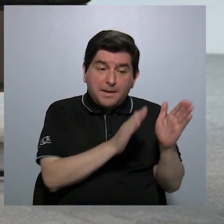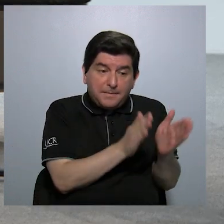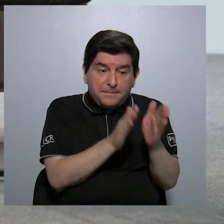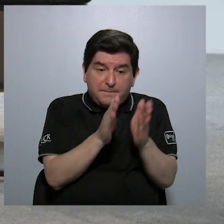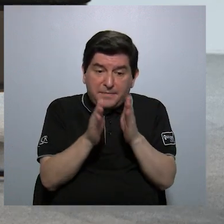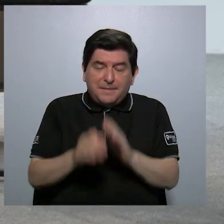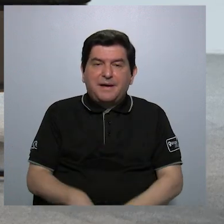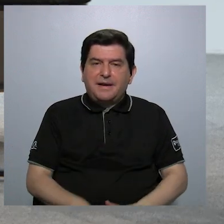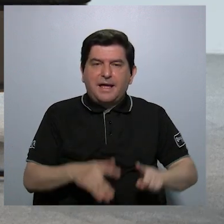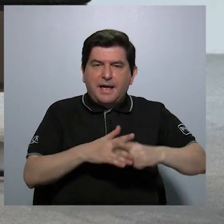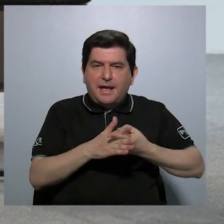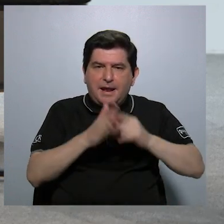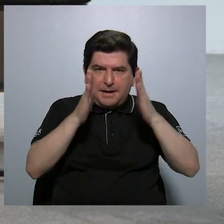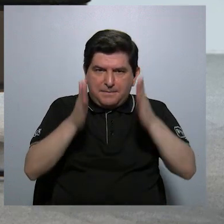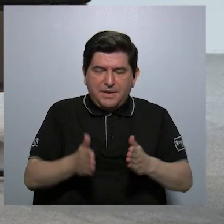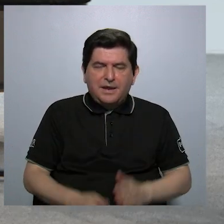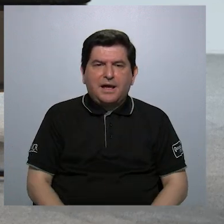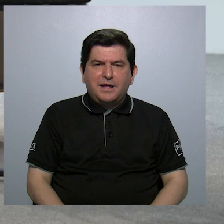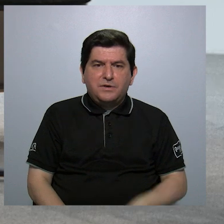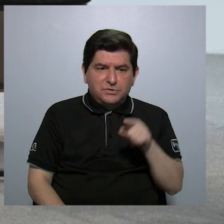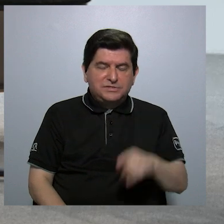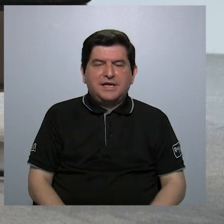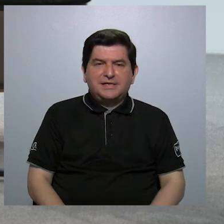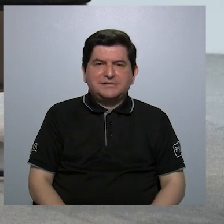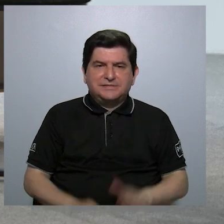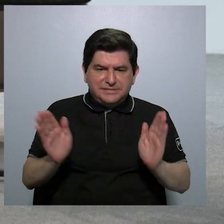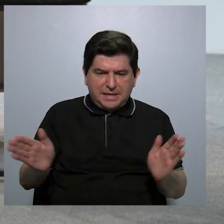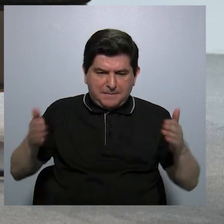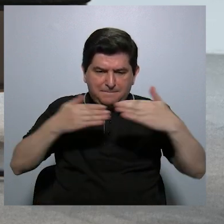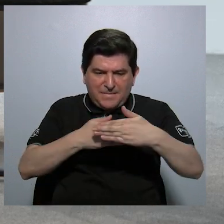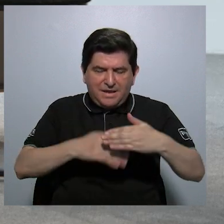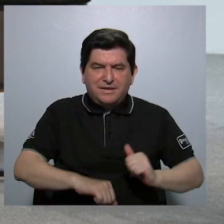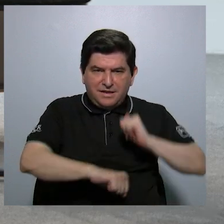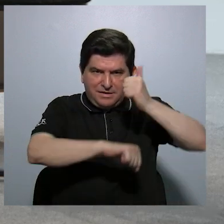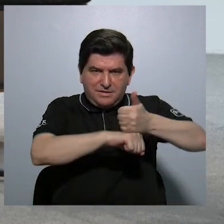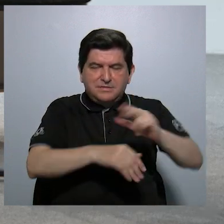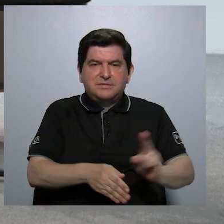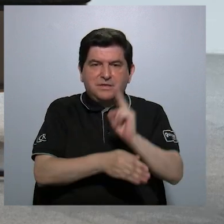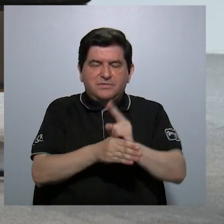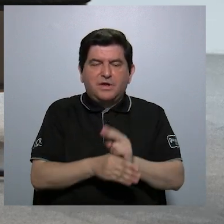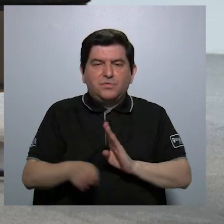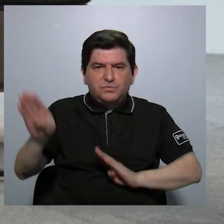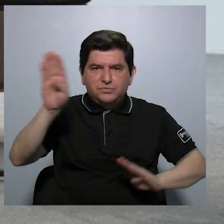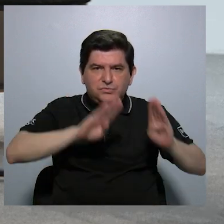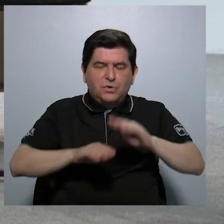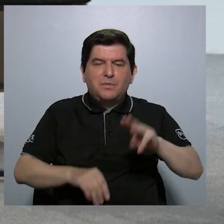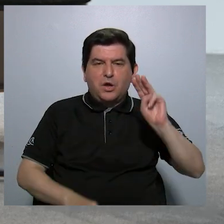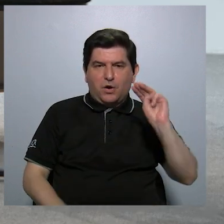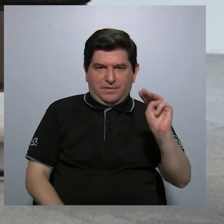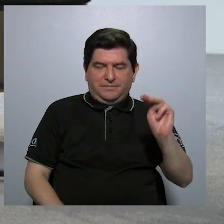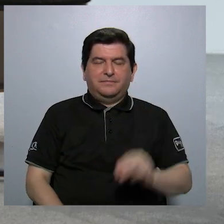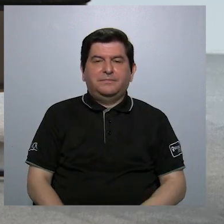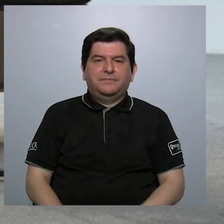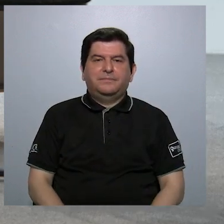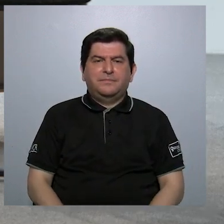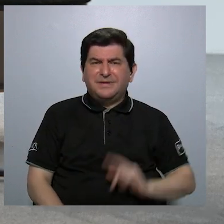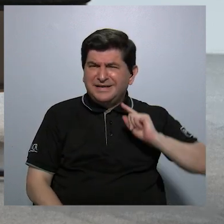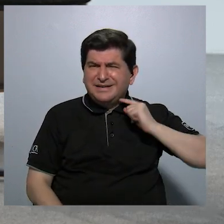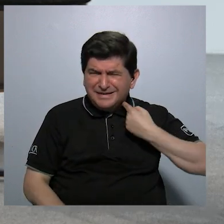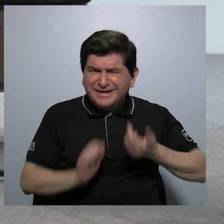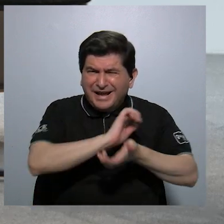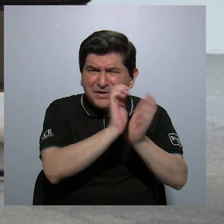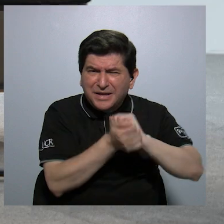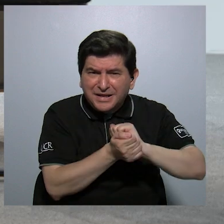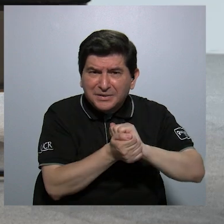la preparación de mecánicos que puedan instalar estos kits de utilización de biometano y crear... ¿Es muy cara